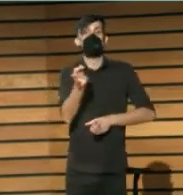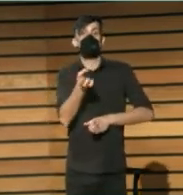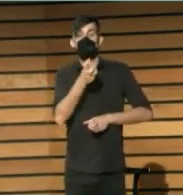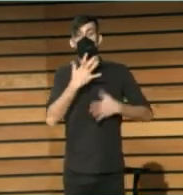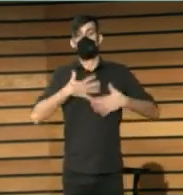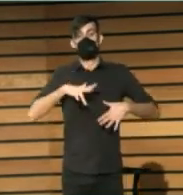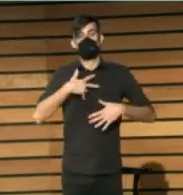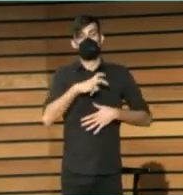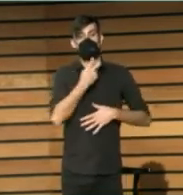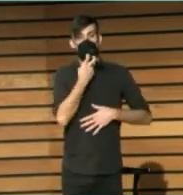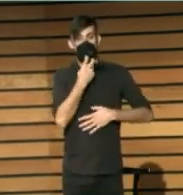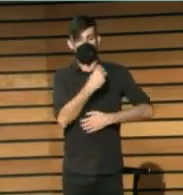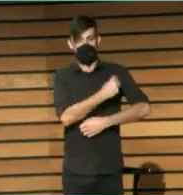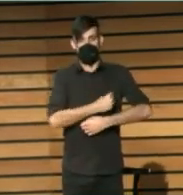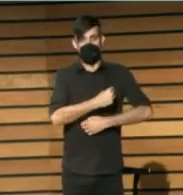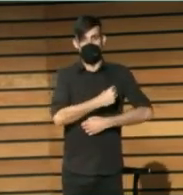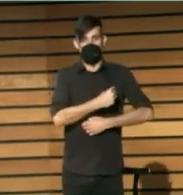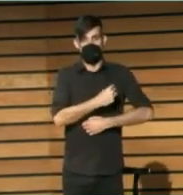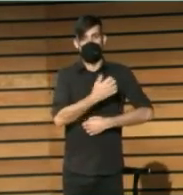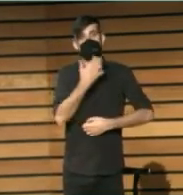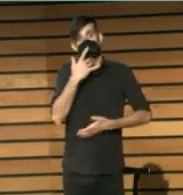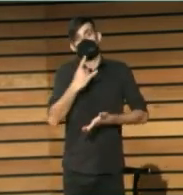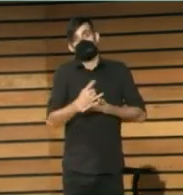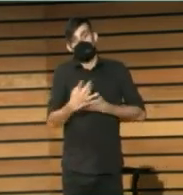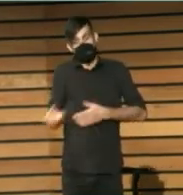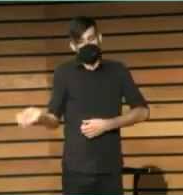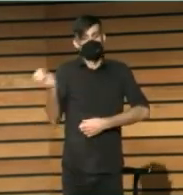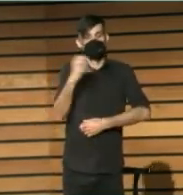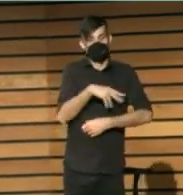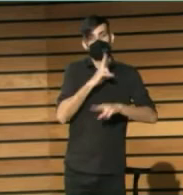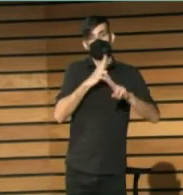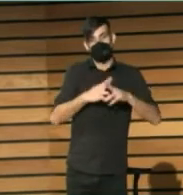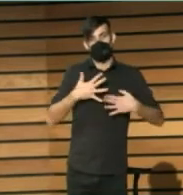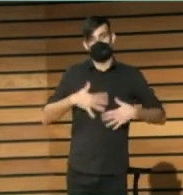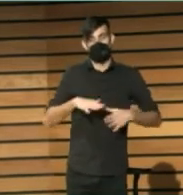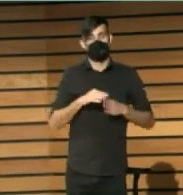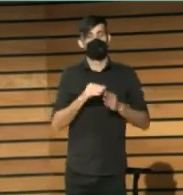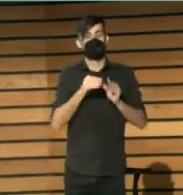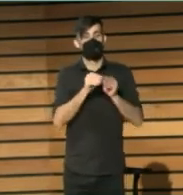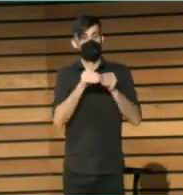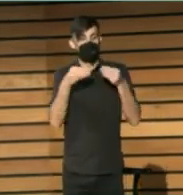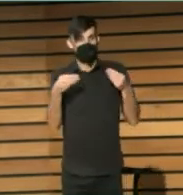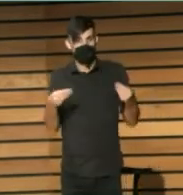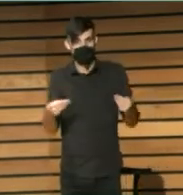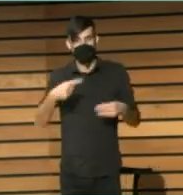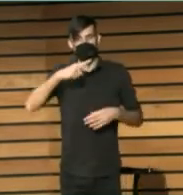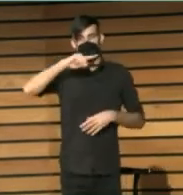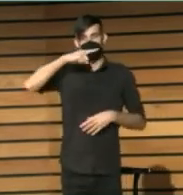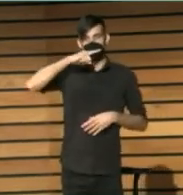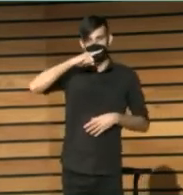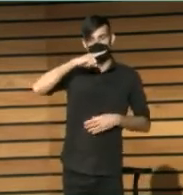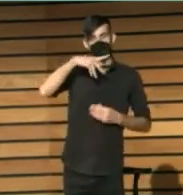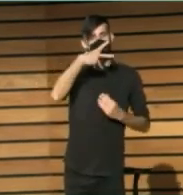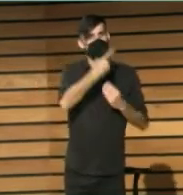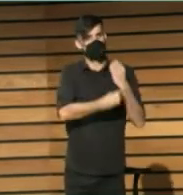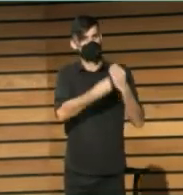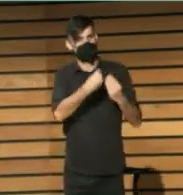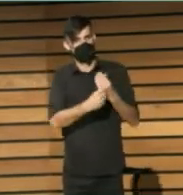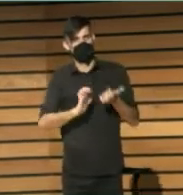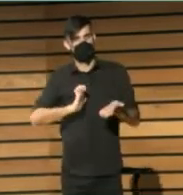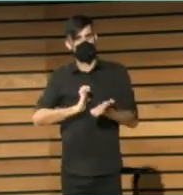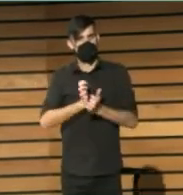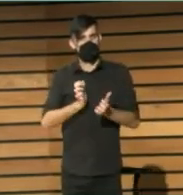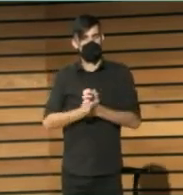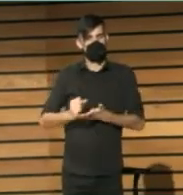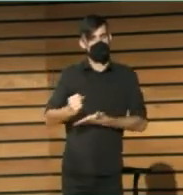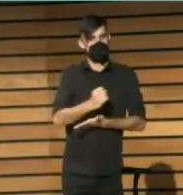si hubiéramos dispuesto de más carne. Había higos y también había dátiles y plátanos y gofio. Y